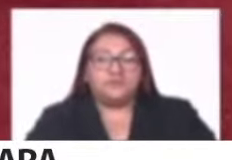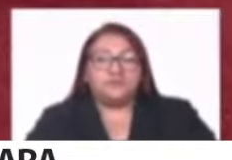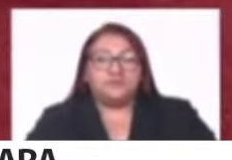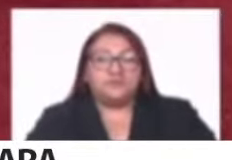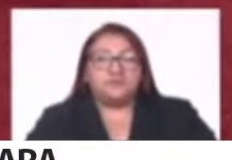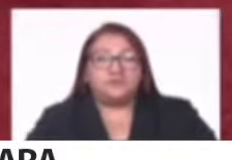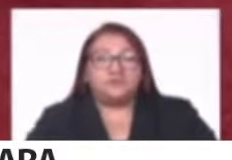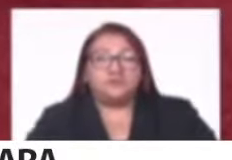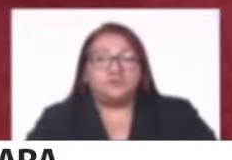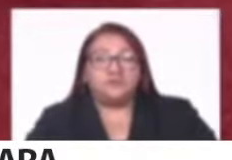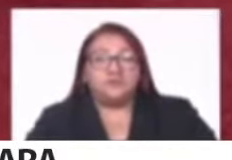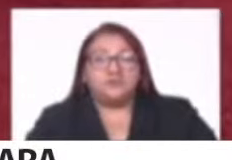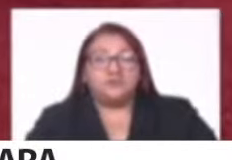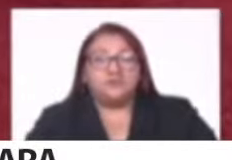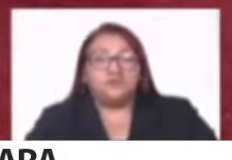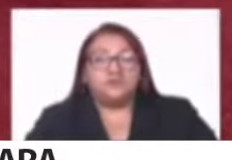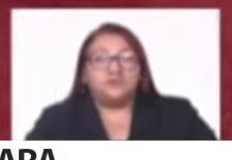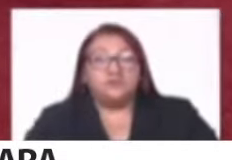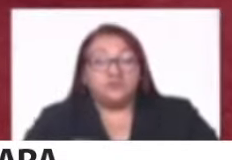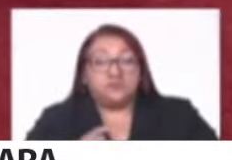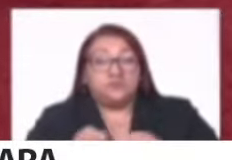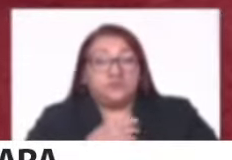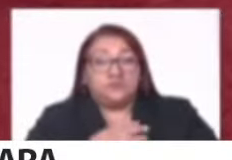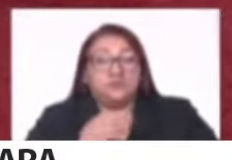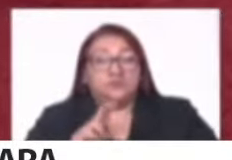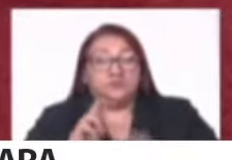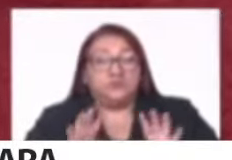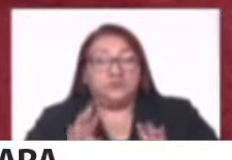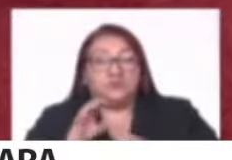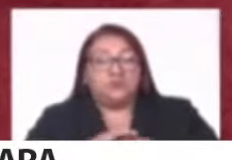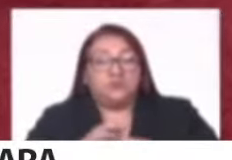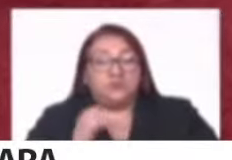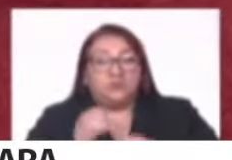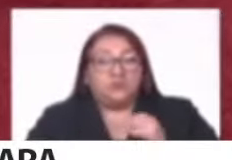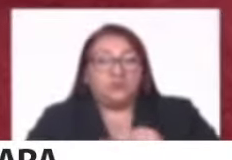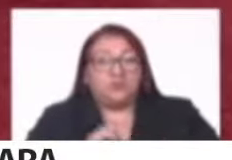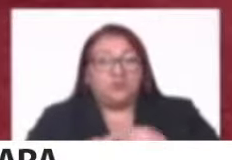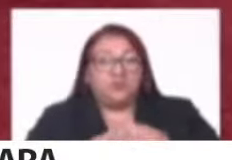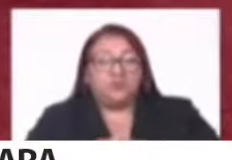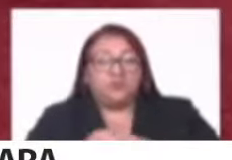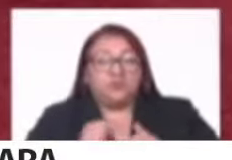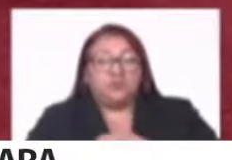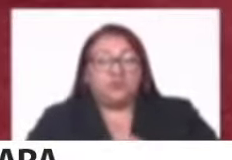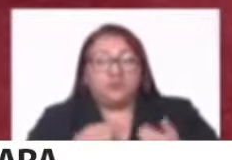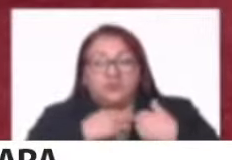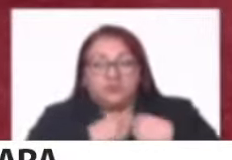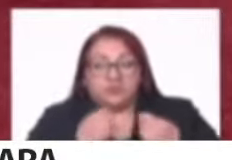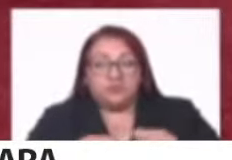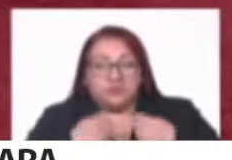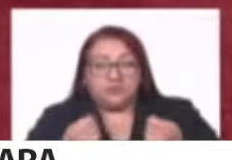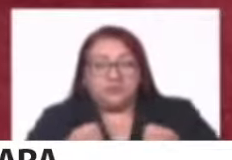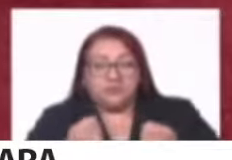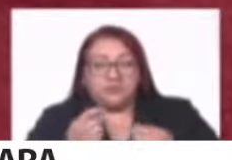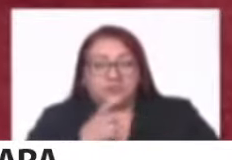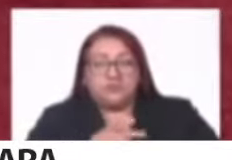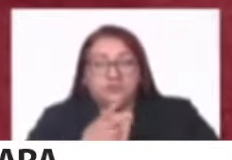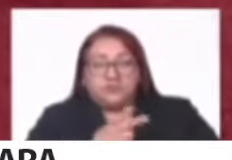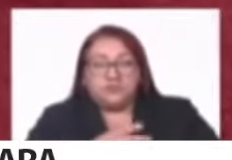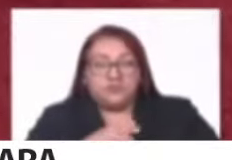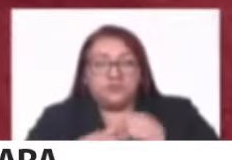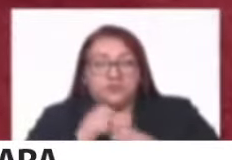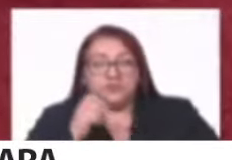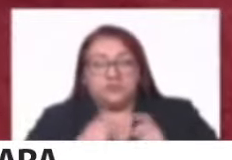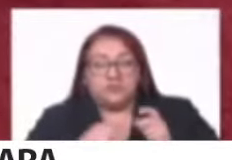Reitero, como lo hemos sustentado el 29 de agosto último en el marco del pedido de facultades, la seguridad de todos